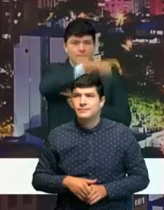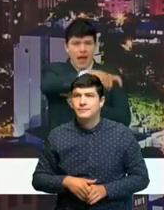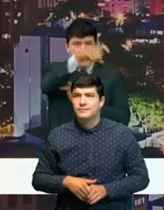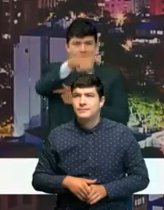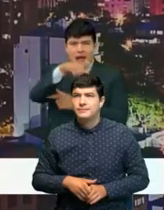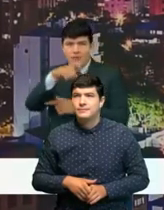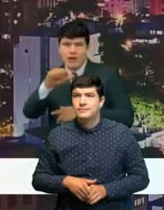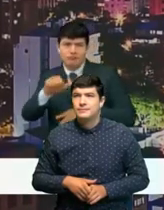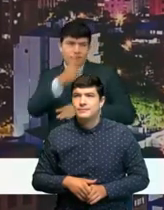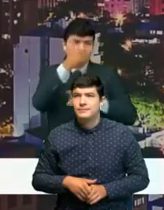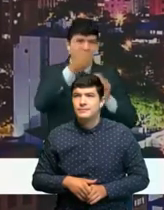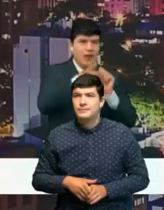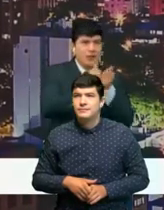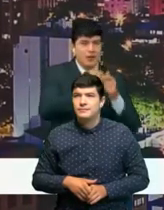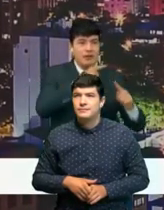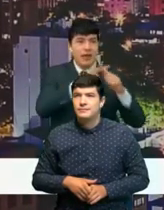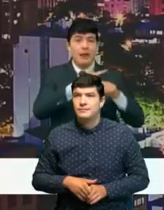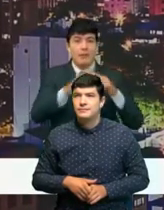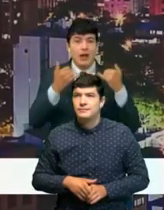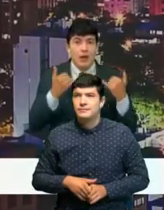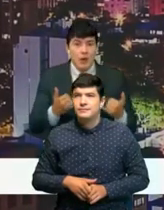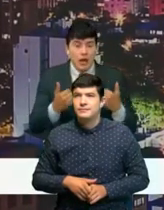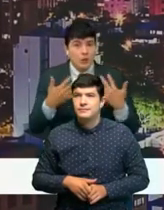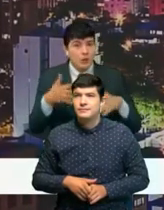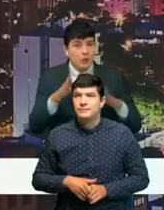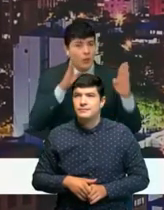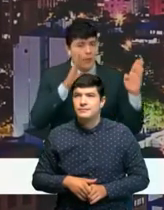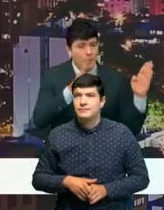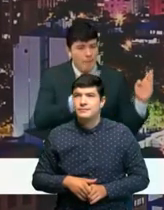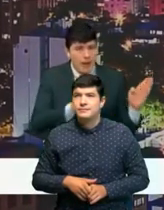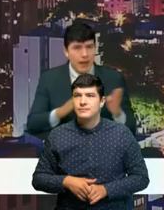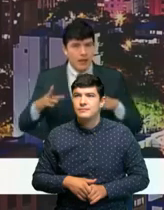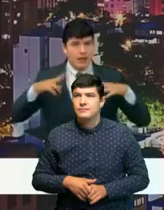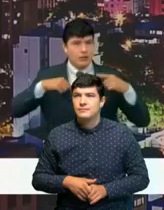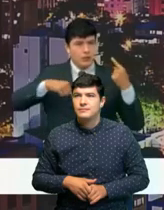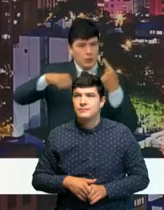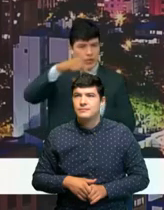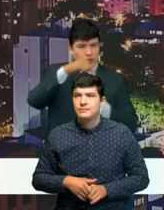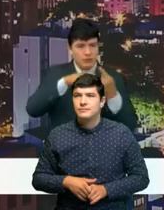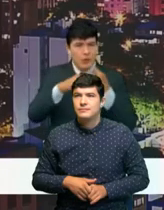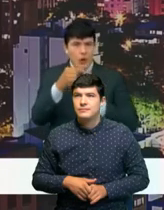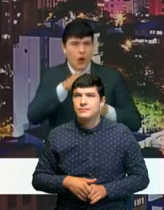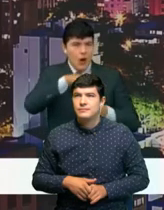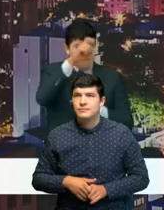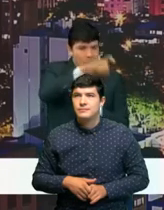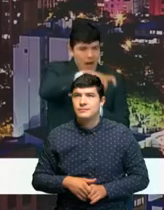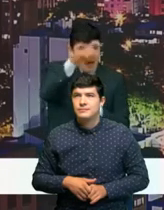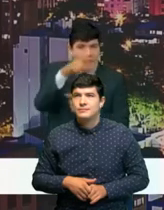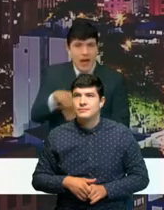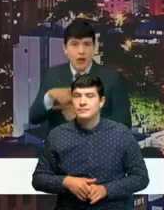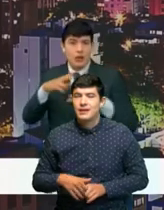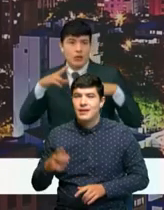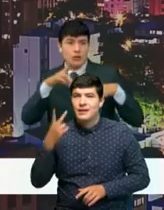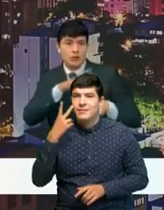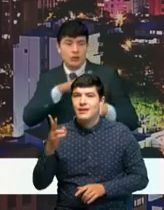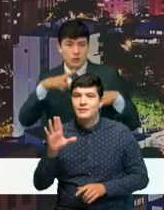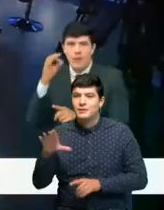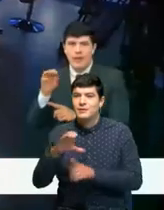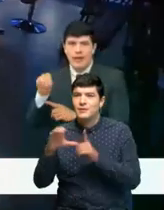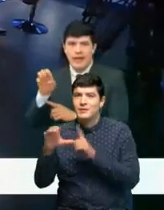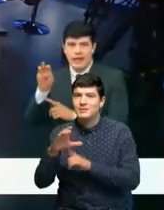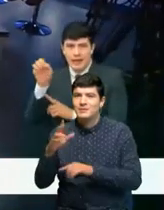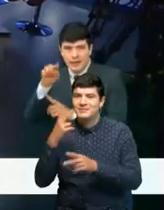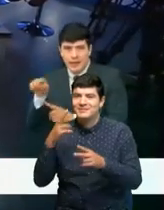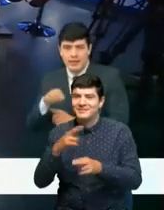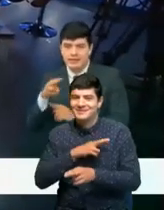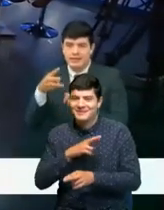de desarrollo turístico donde incluyamos al turismo de aventura, a un turismo cultural, a un turismo religioso y un turismo rural.